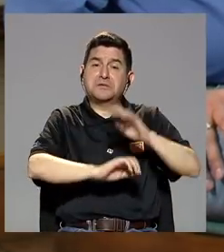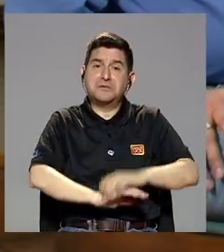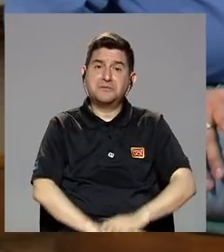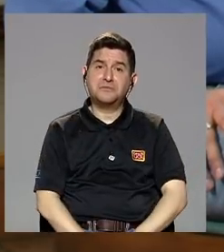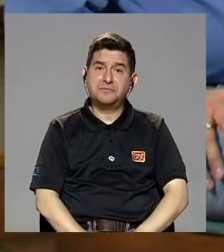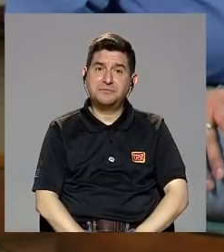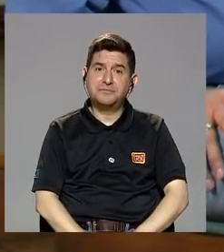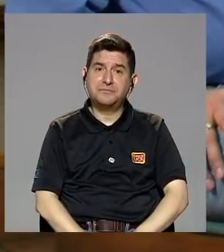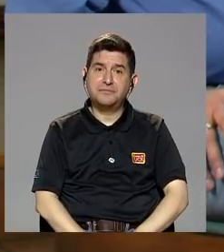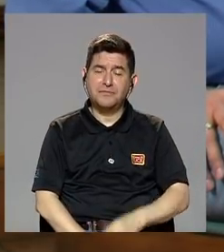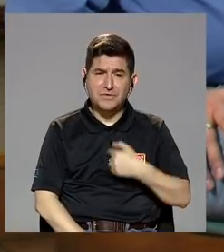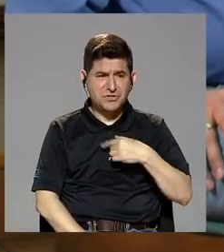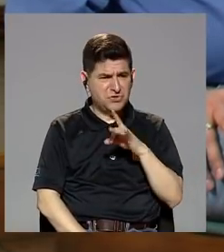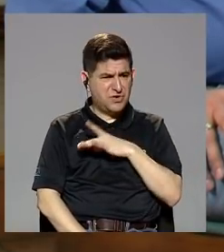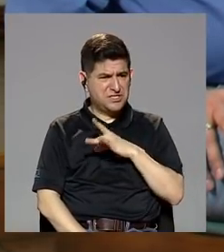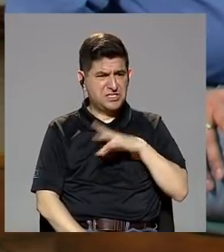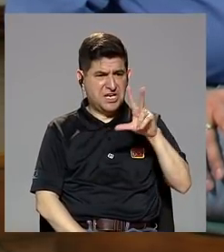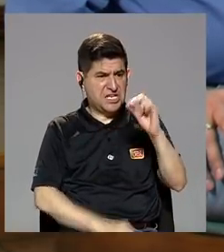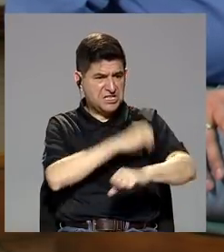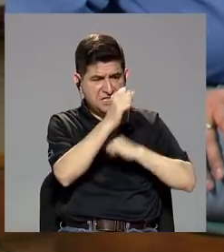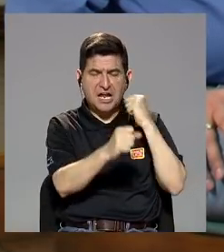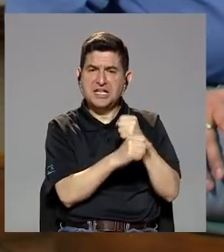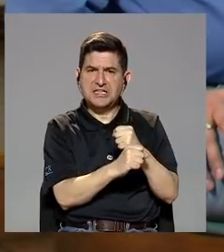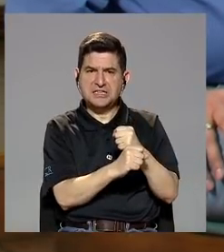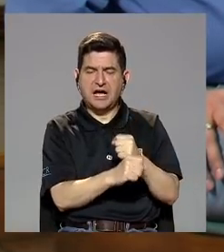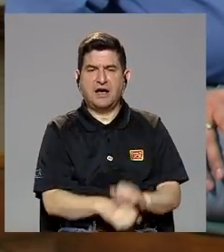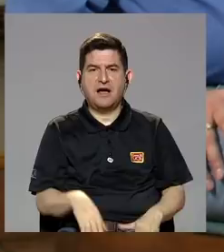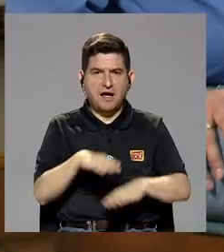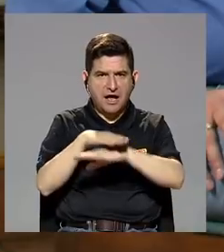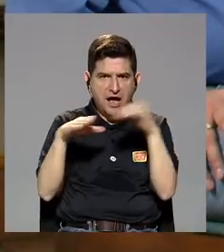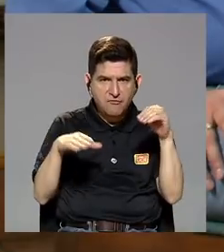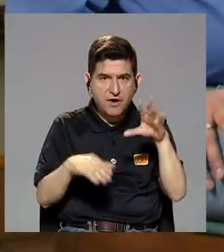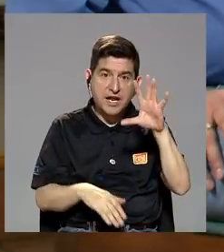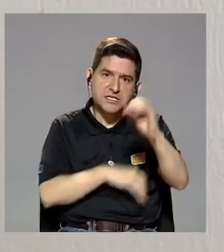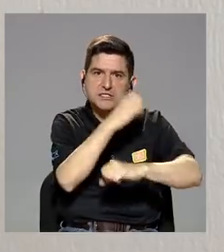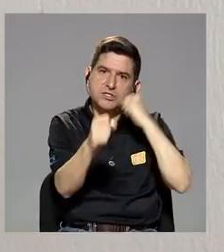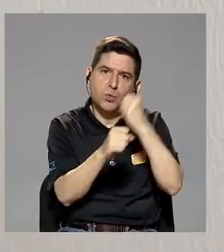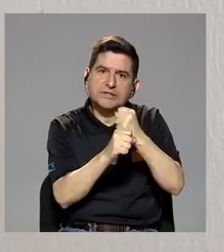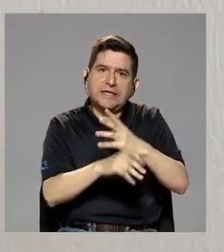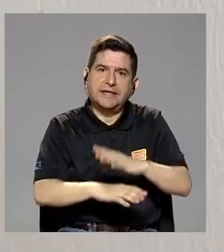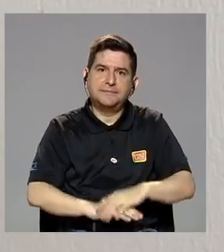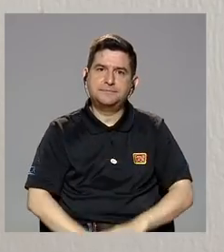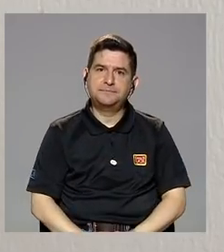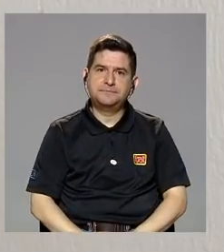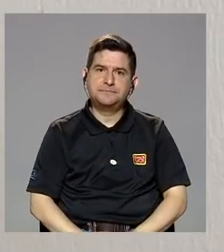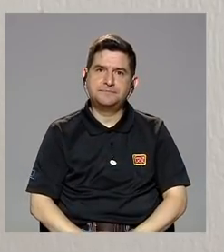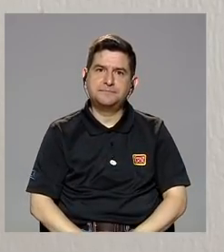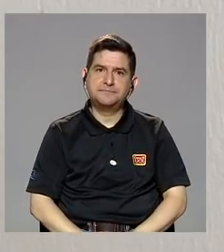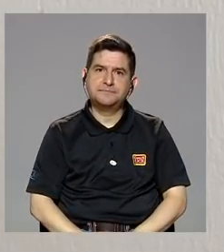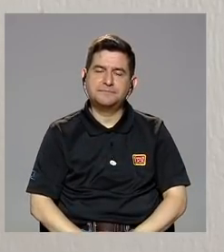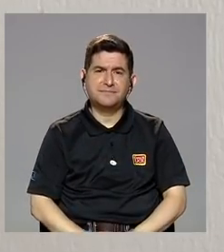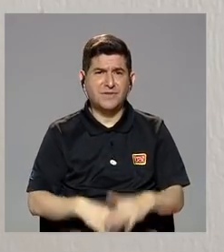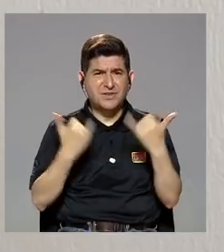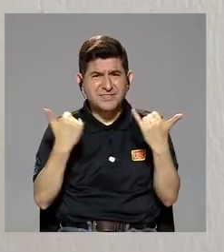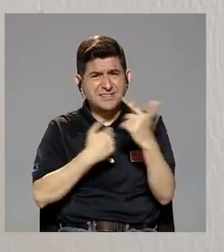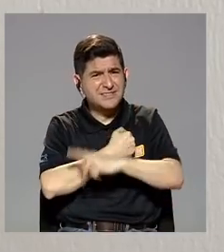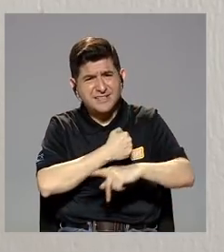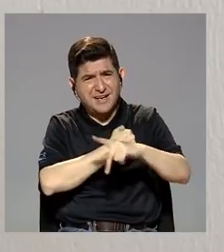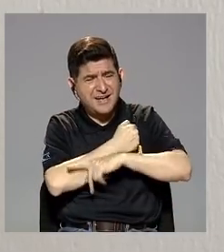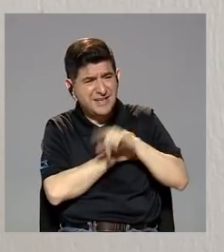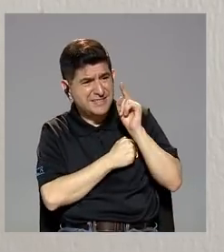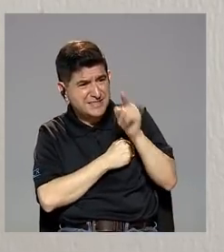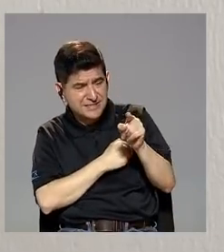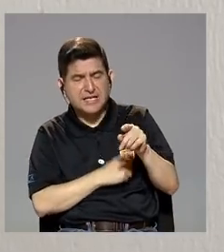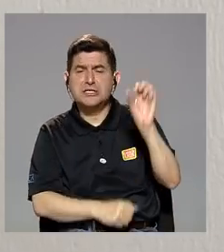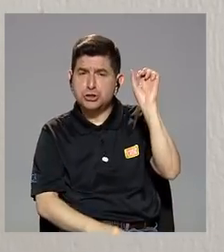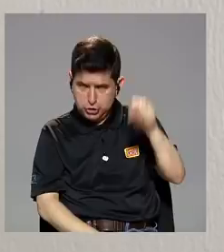yo creo en chile viví 30 años y afuera hay 150 entonces ya el país ese